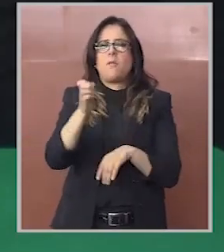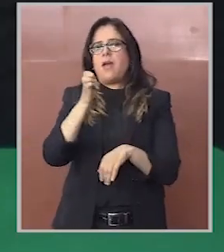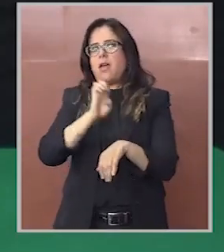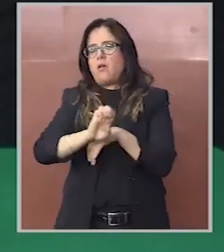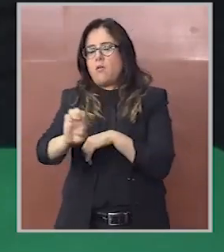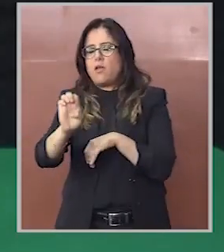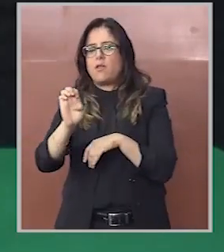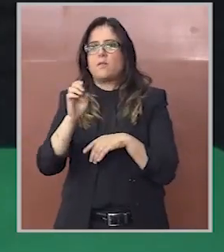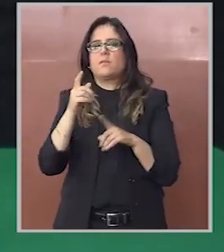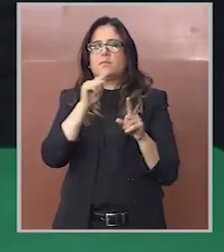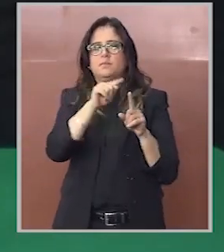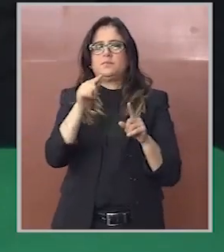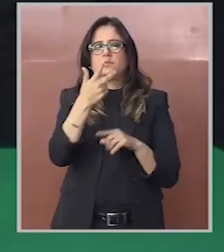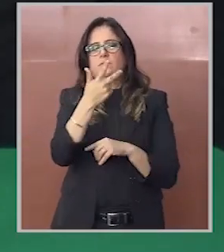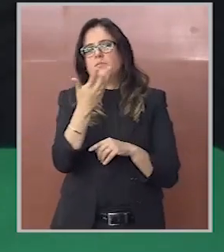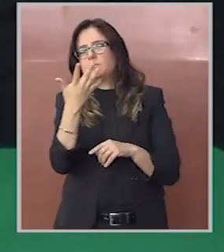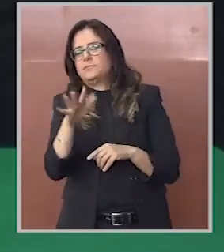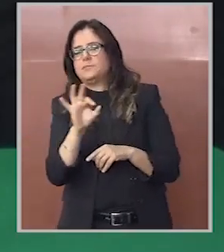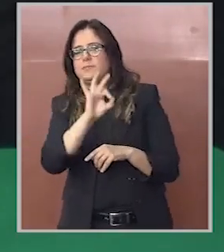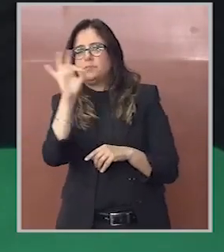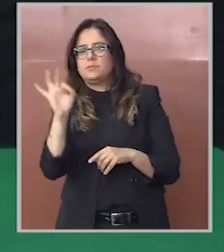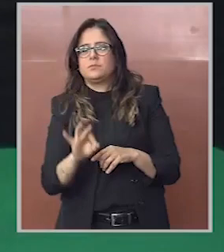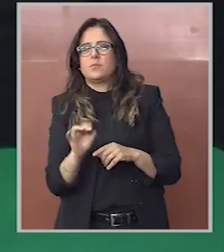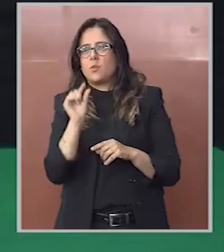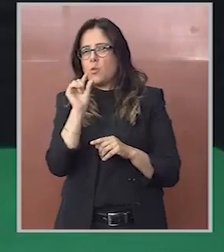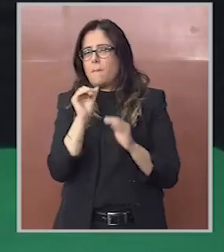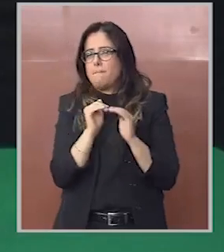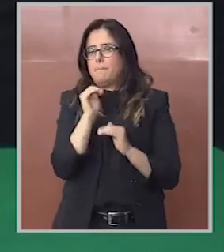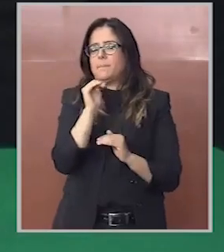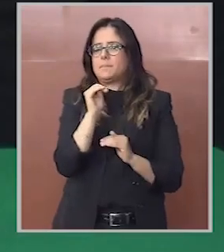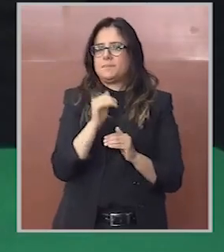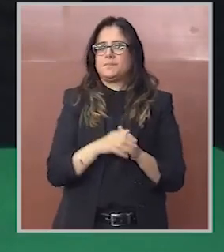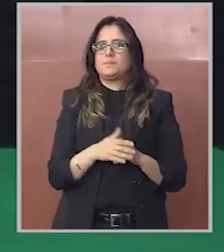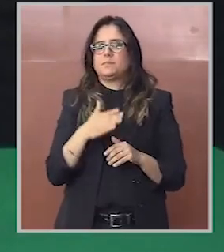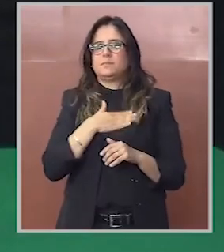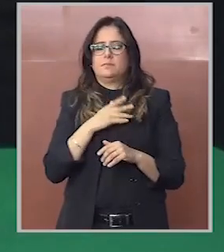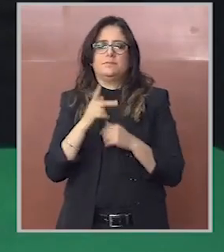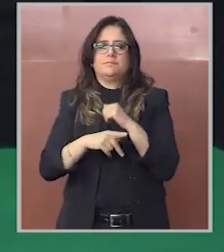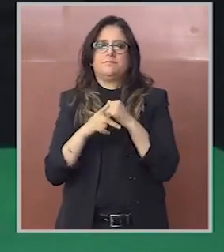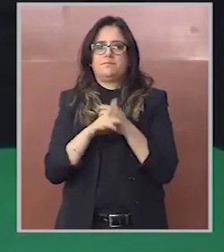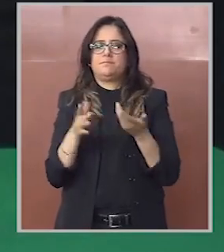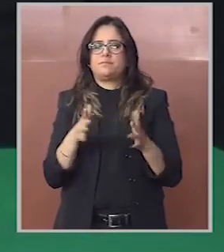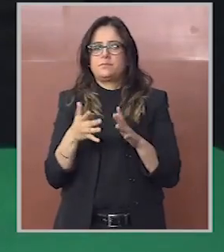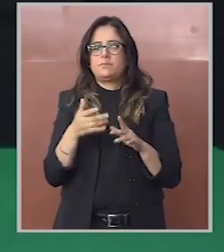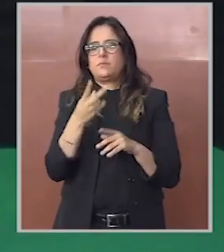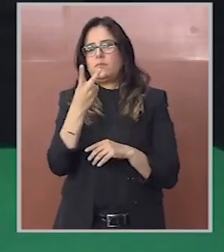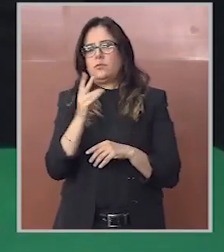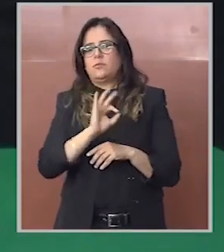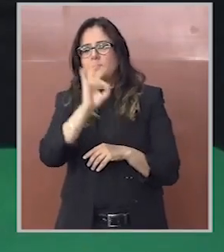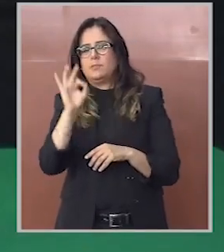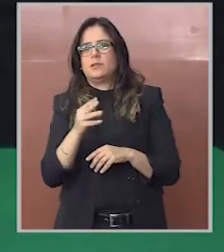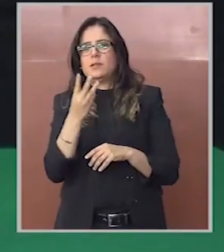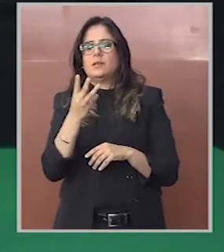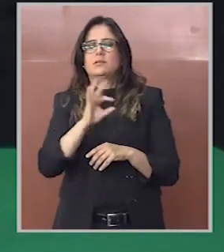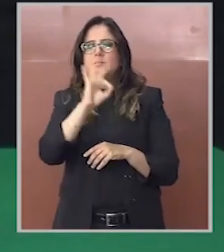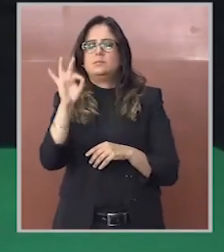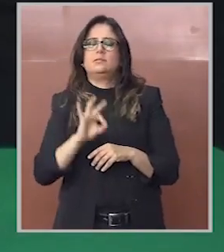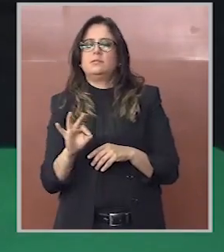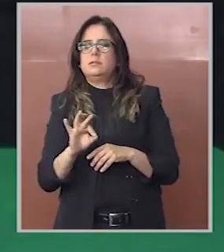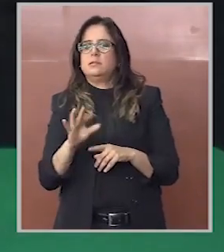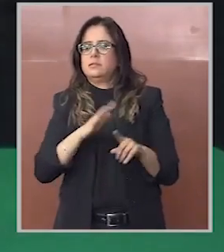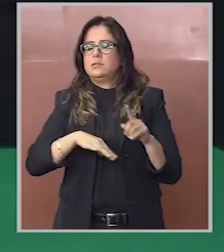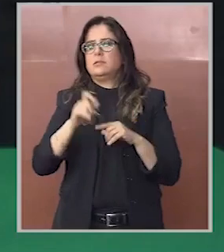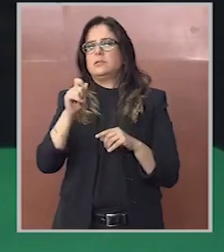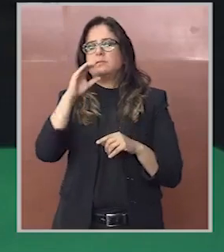poco más mi país también anda en el orden del 2% 3% de afrodescendientes Pero eso no significa que tengan menos